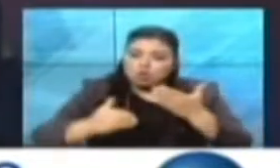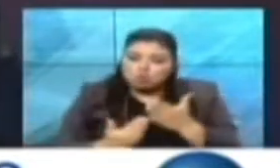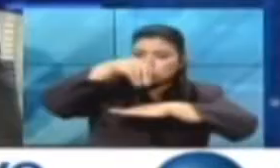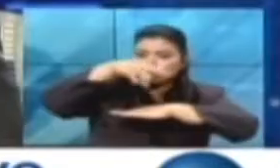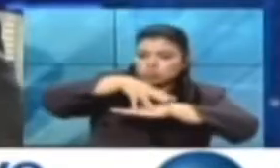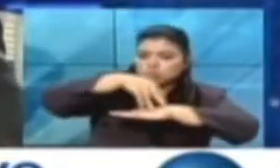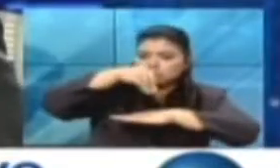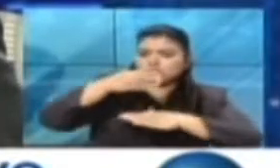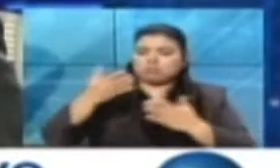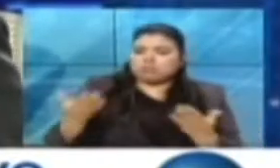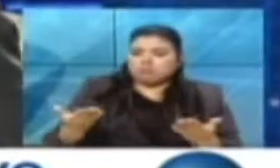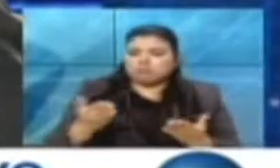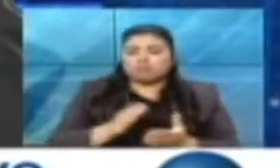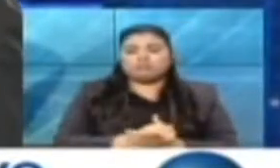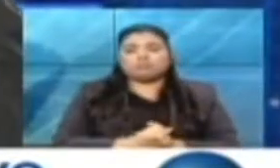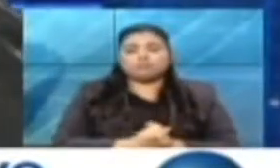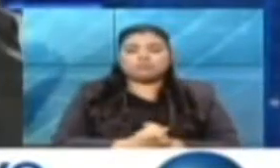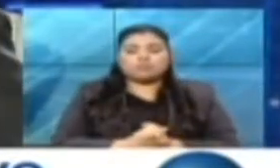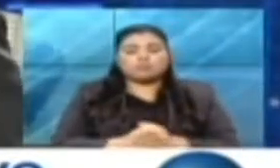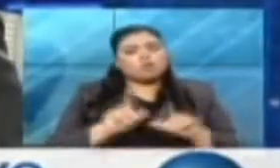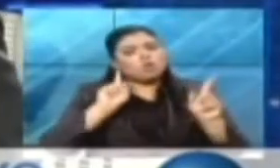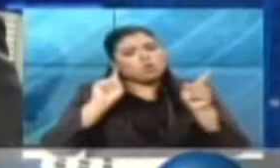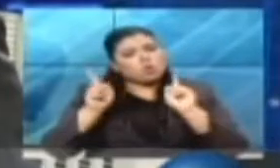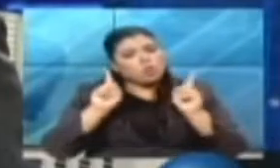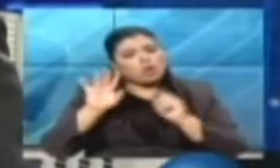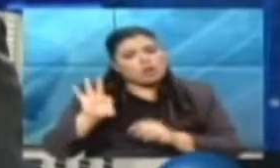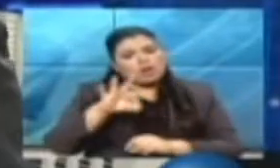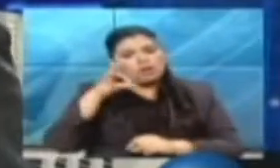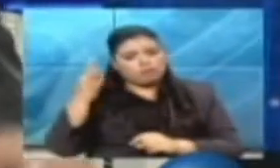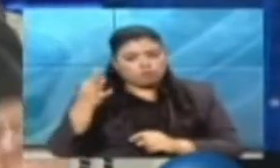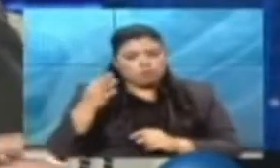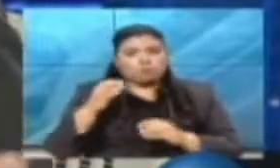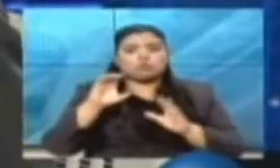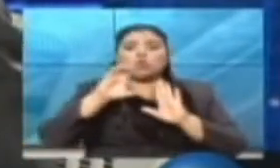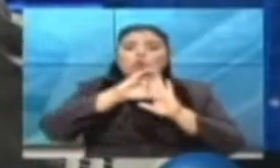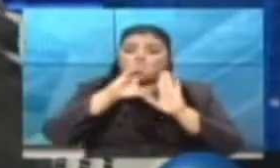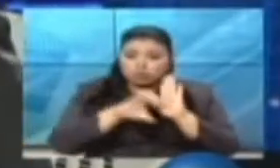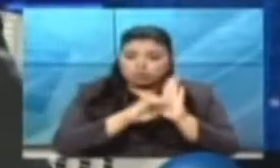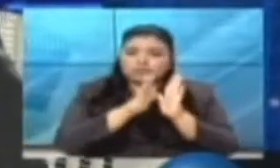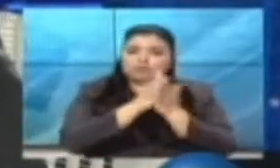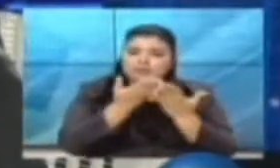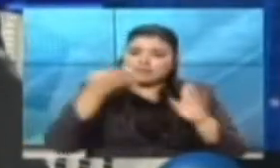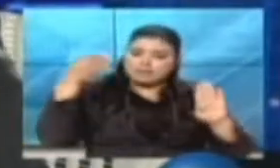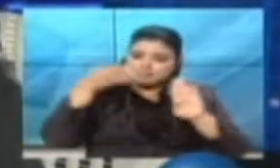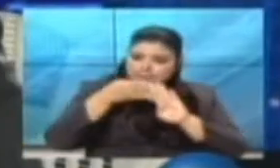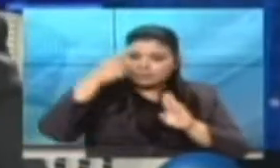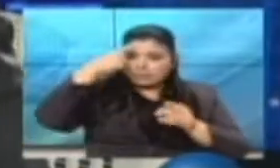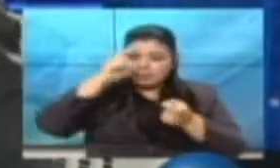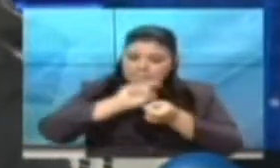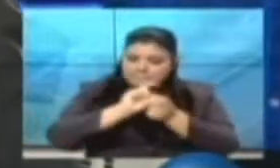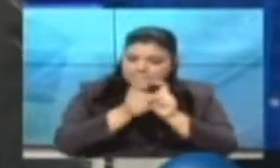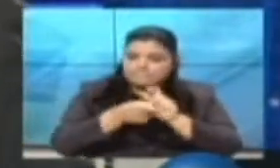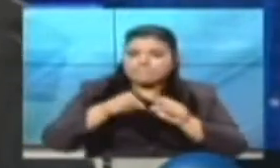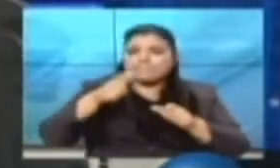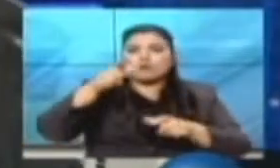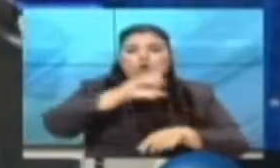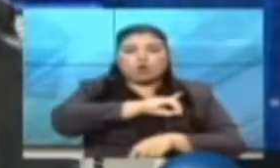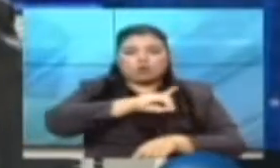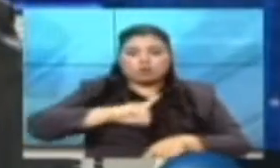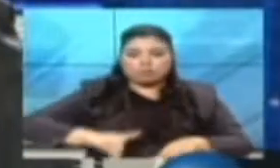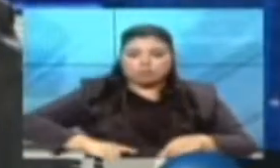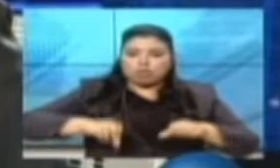todos señor méndez cuáles reformas constitucionales específicas propone para el órgano legislativo